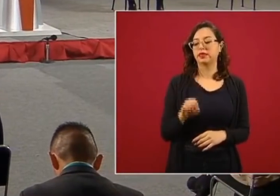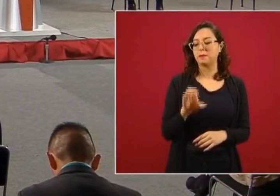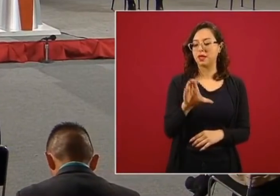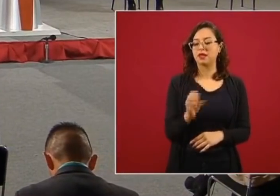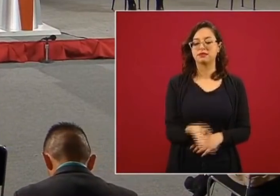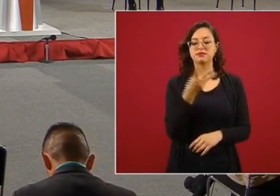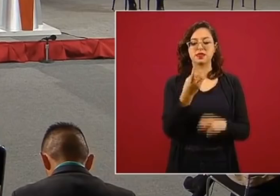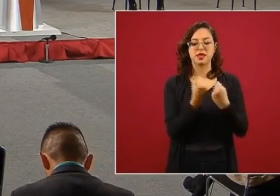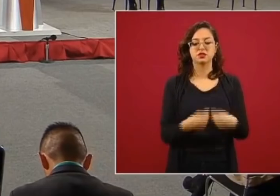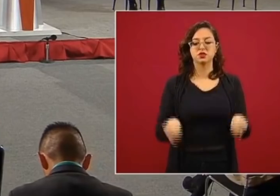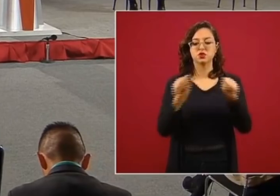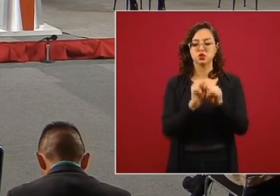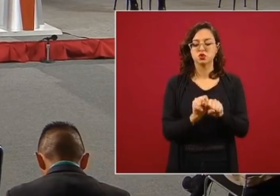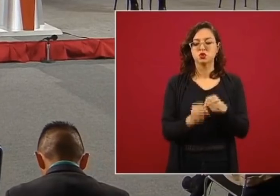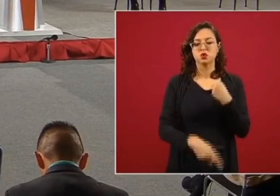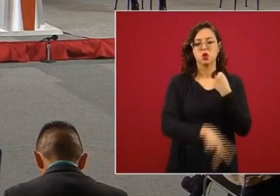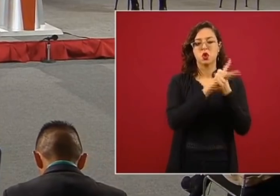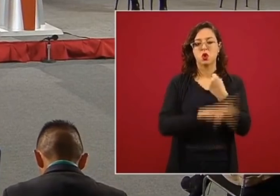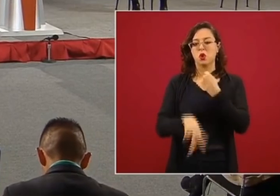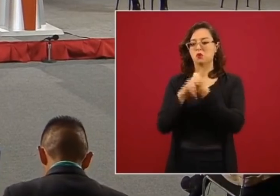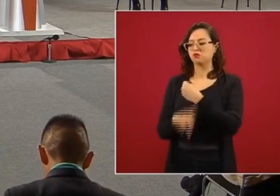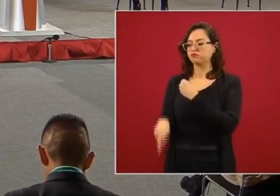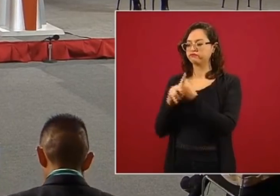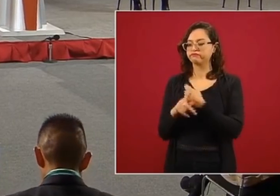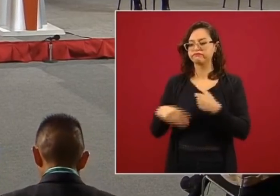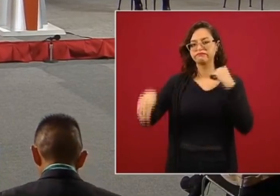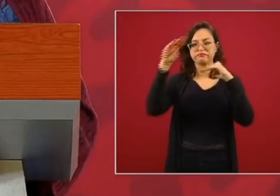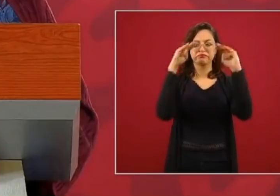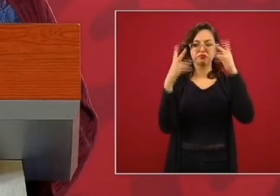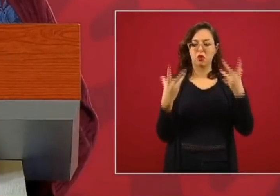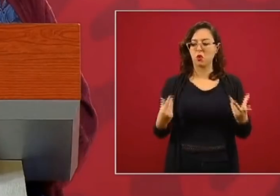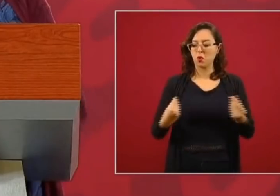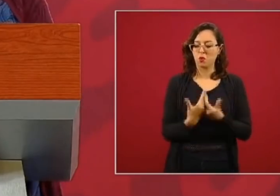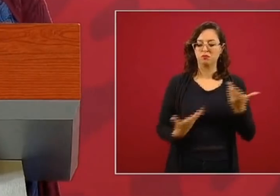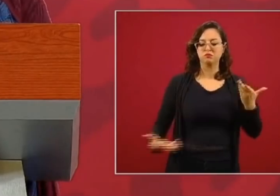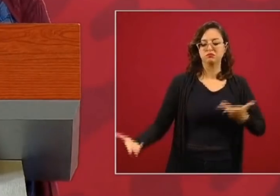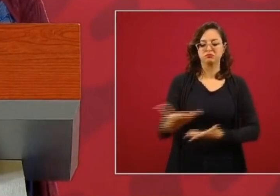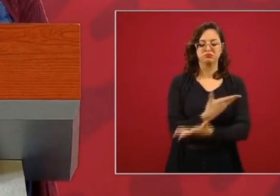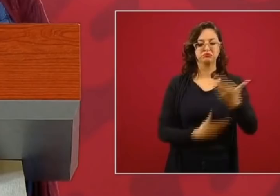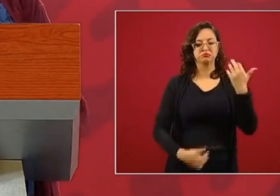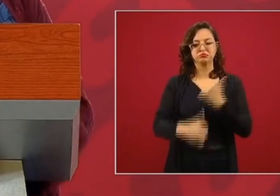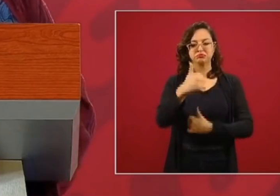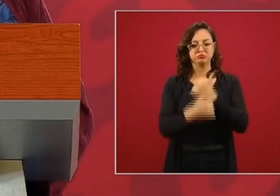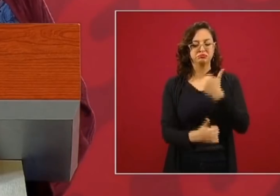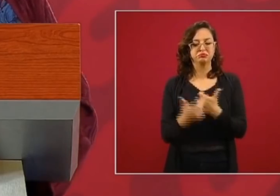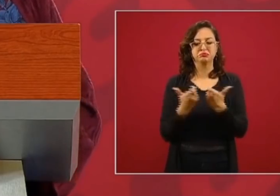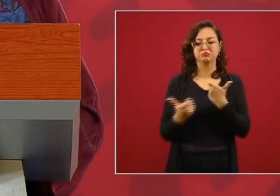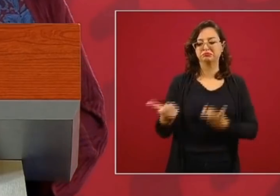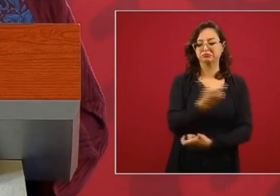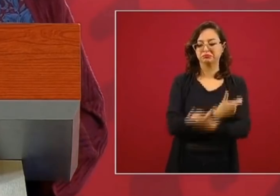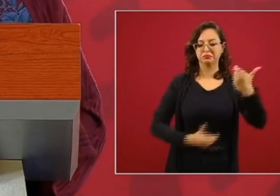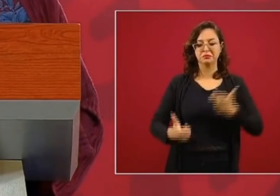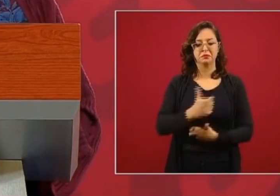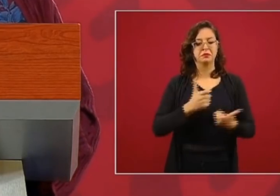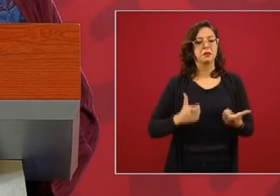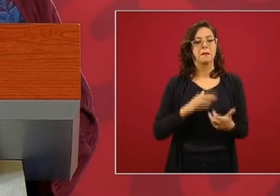consolidar una plataforma que nos haga aún más competitivos, fortalezca nuestras cadenas de valor y que haga llegar